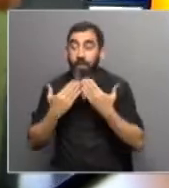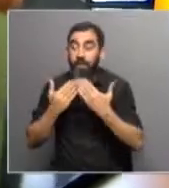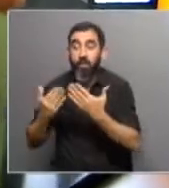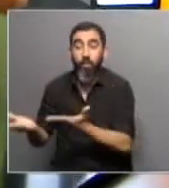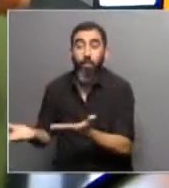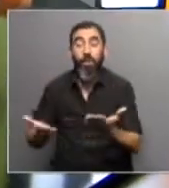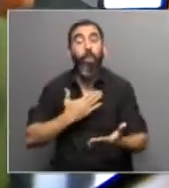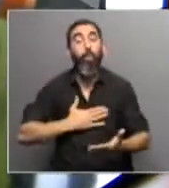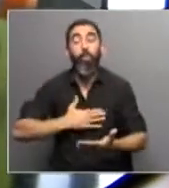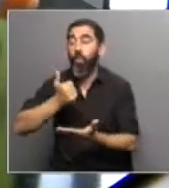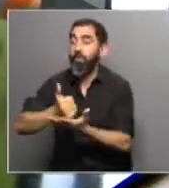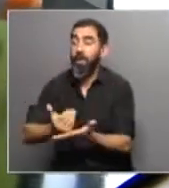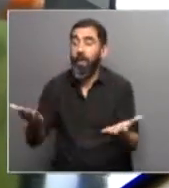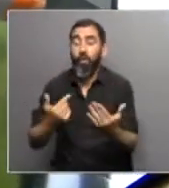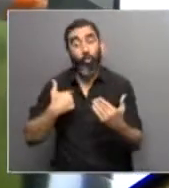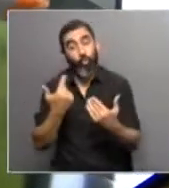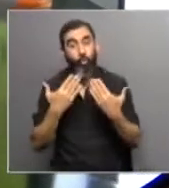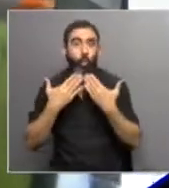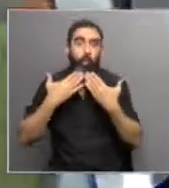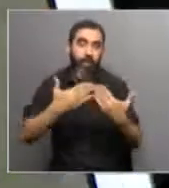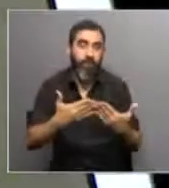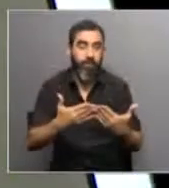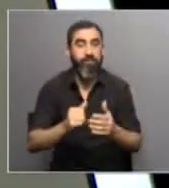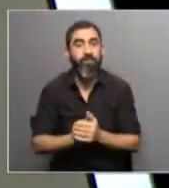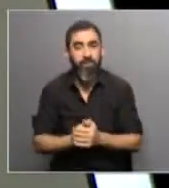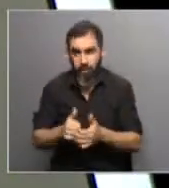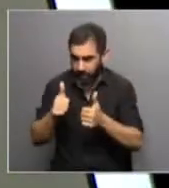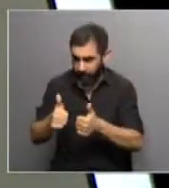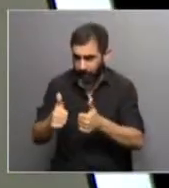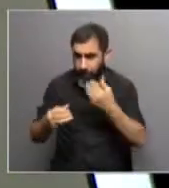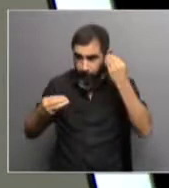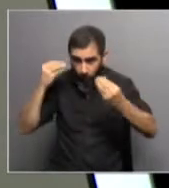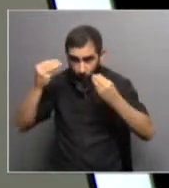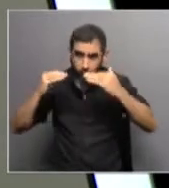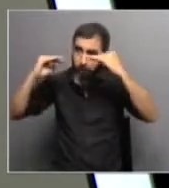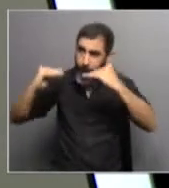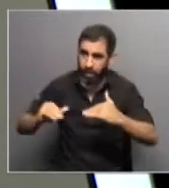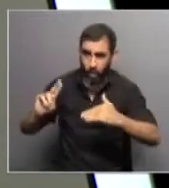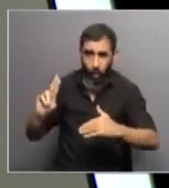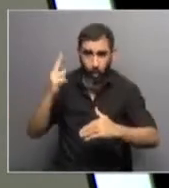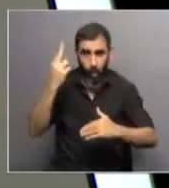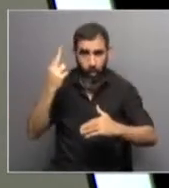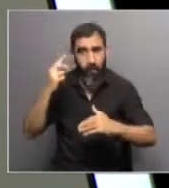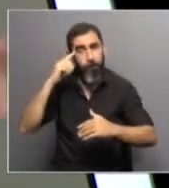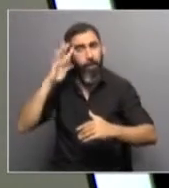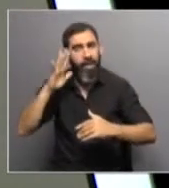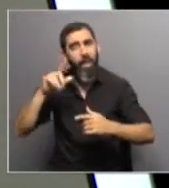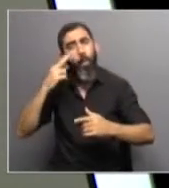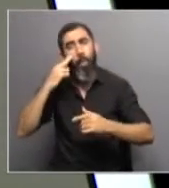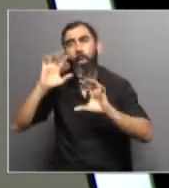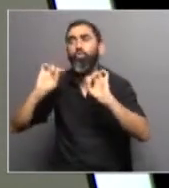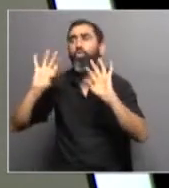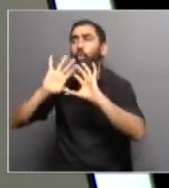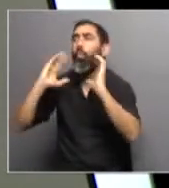invitación. Un gusto estar aquí. Los agradecidos somos nosotros. ¿Hacemos bien en preocuparnos menos en Uruguay, en pensar que el problema es del